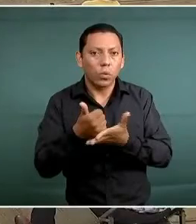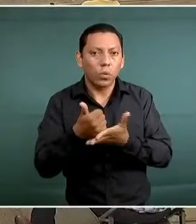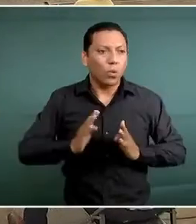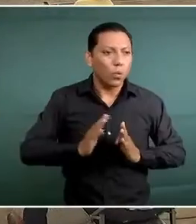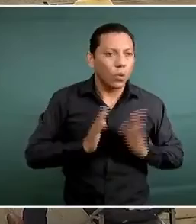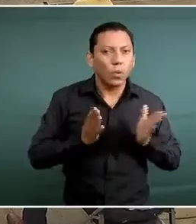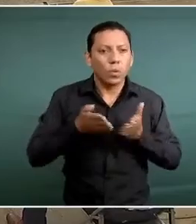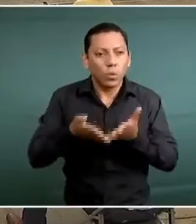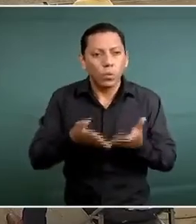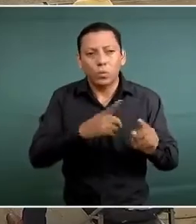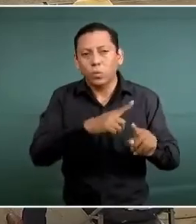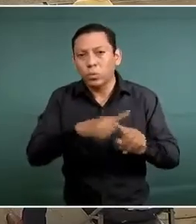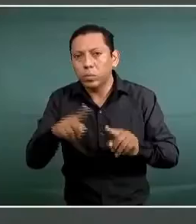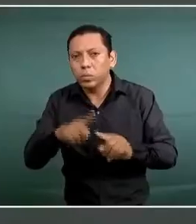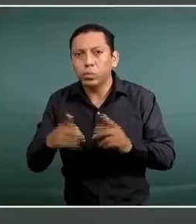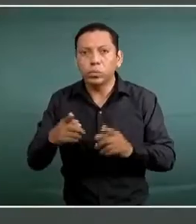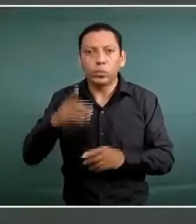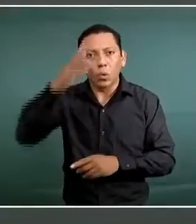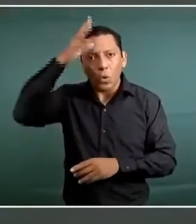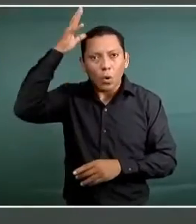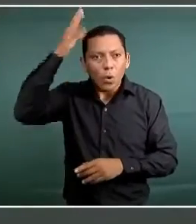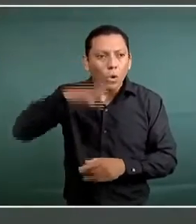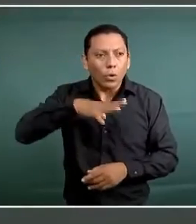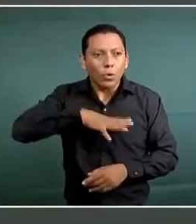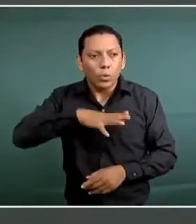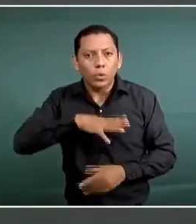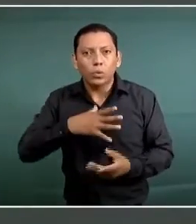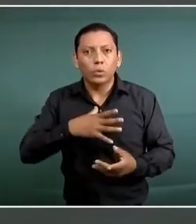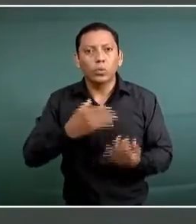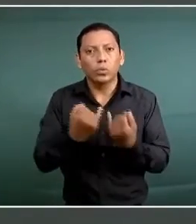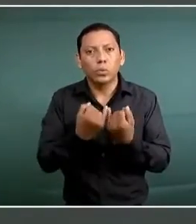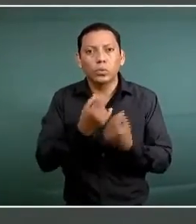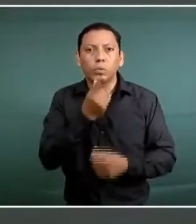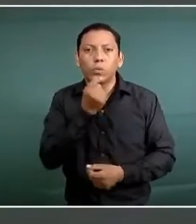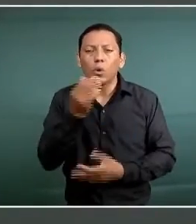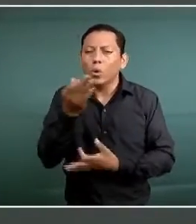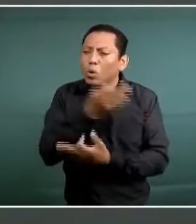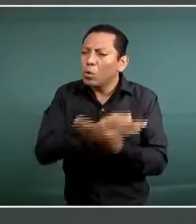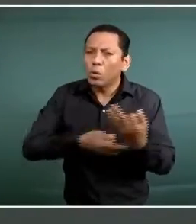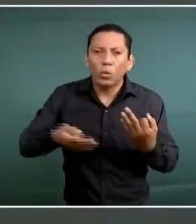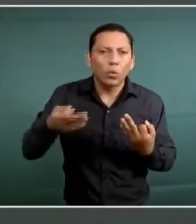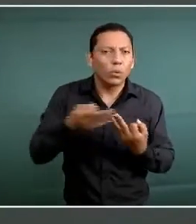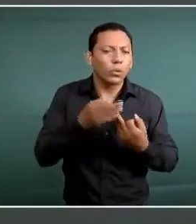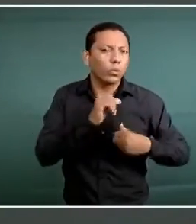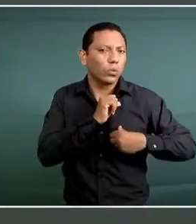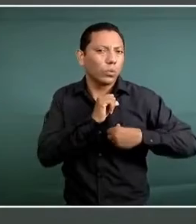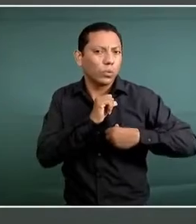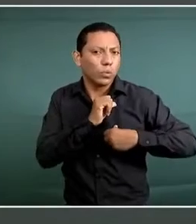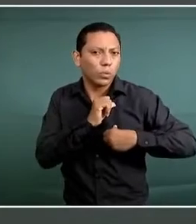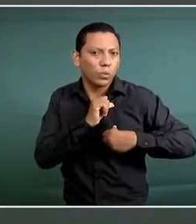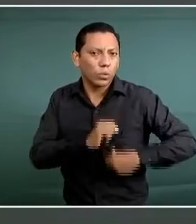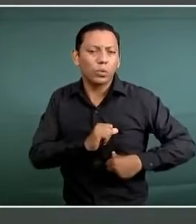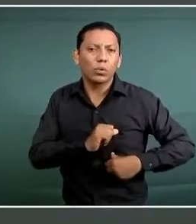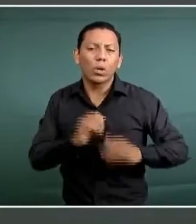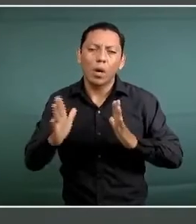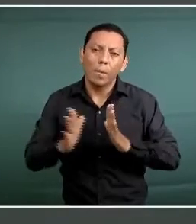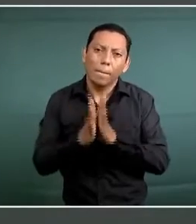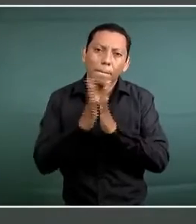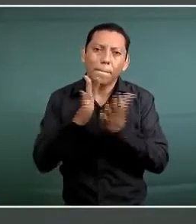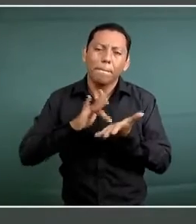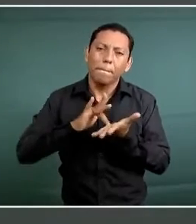marino, a cada guardia, a cada bombero, a cada policía, a todos los servidores públicos que participan en este tipo de